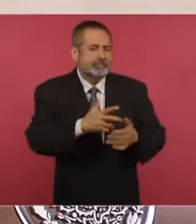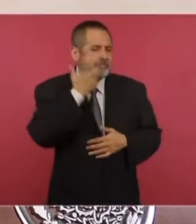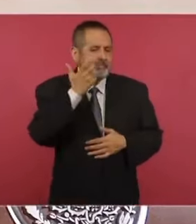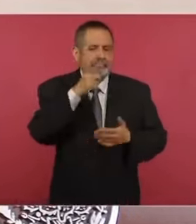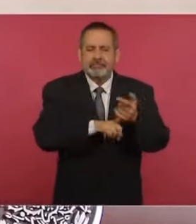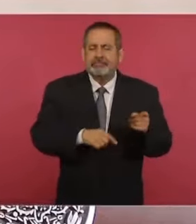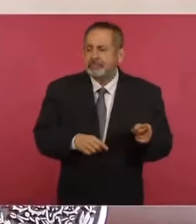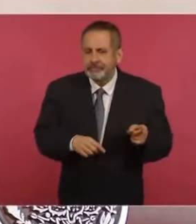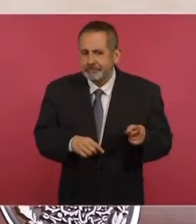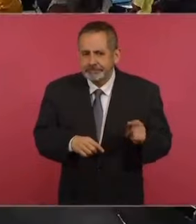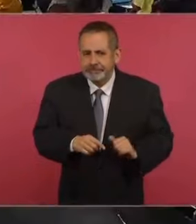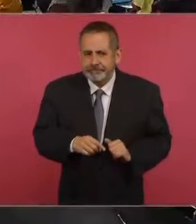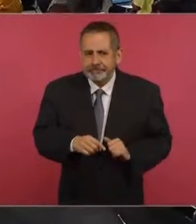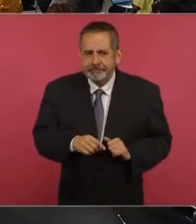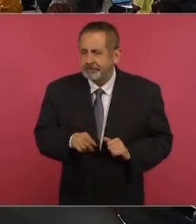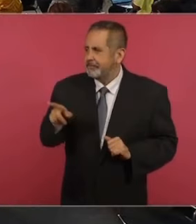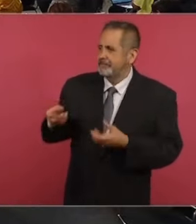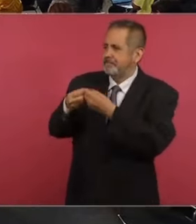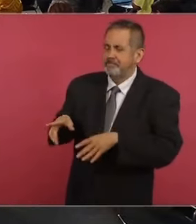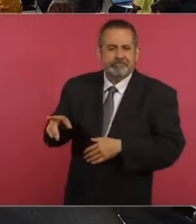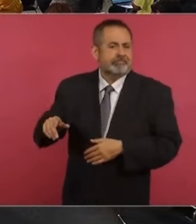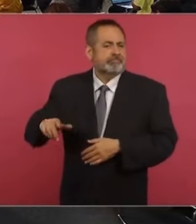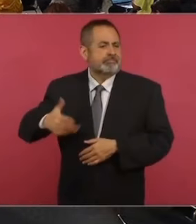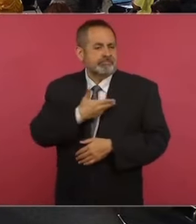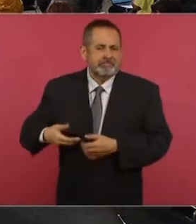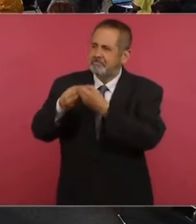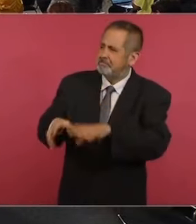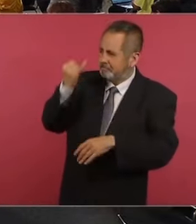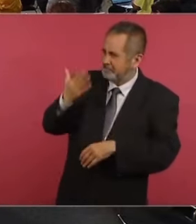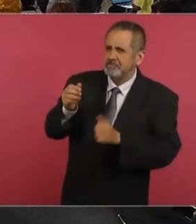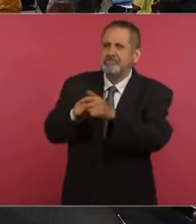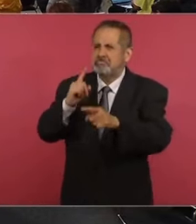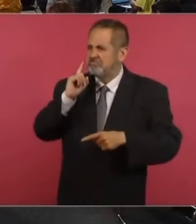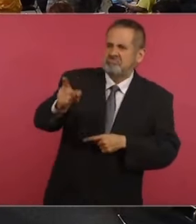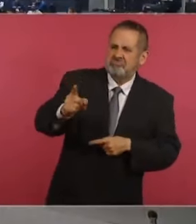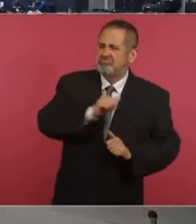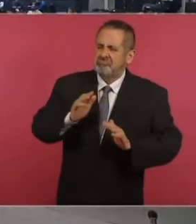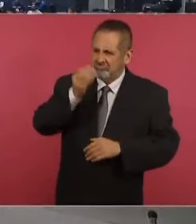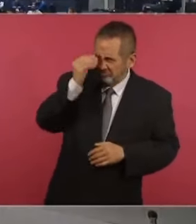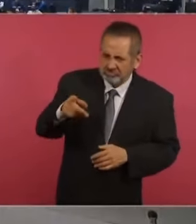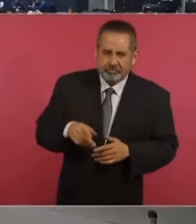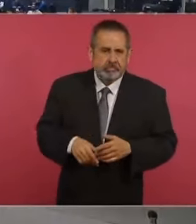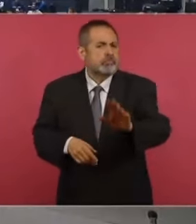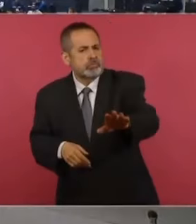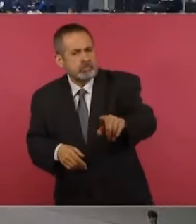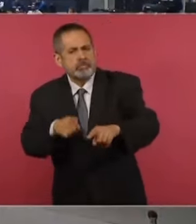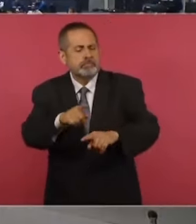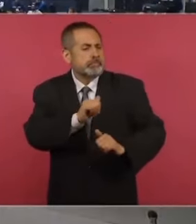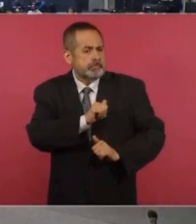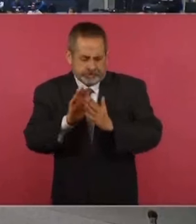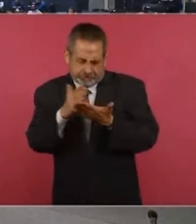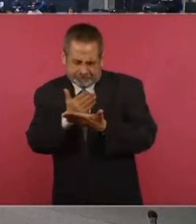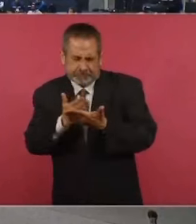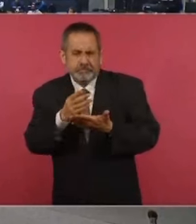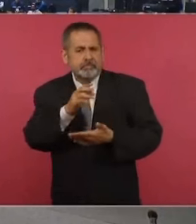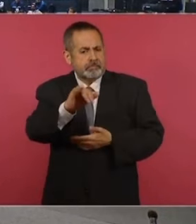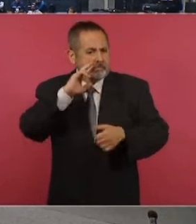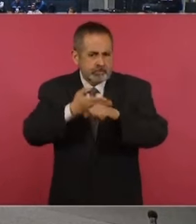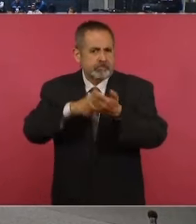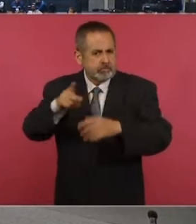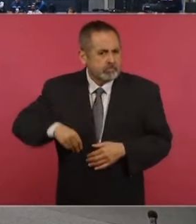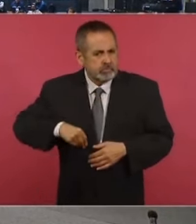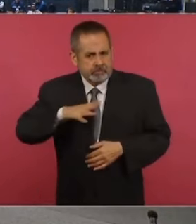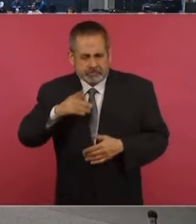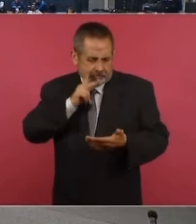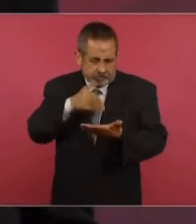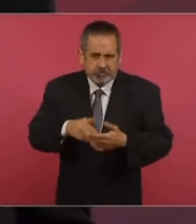de pérdida de nuestra soberanía. Pero en el informe se indica que el ejército tuvo información antes, durante y después de lo sucedido. Sí, si tiene responsabilidad, se va a respetar eso. Sí,